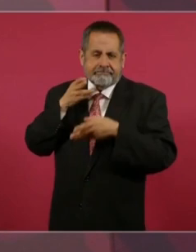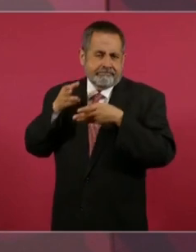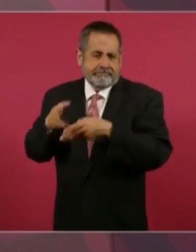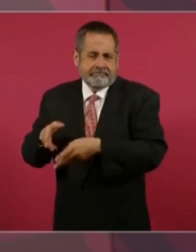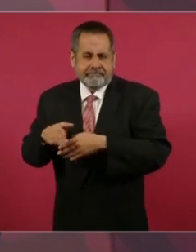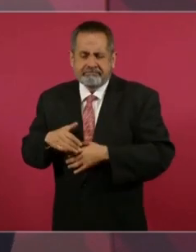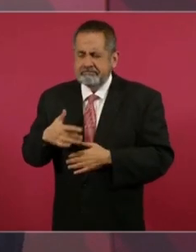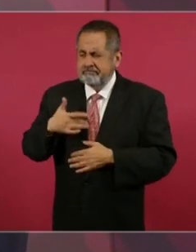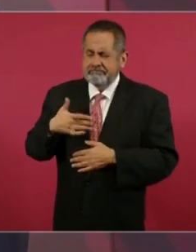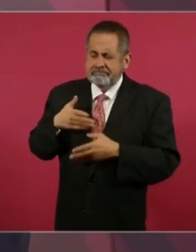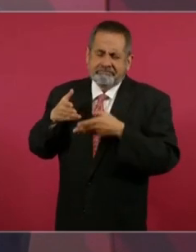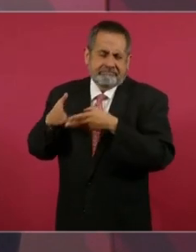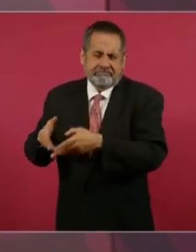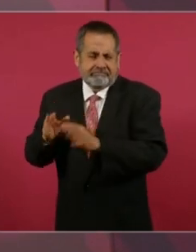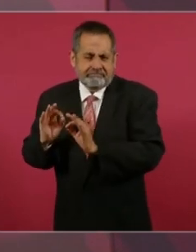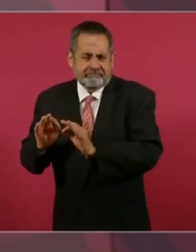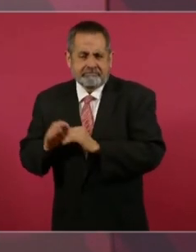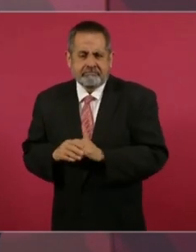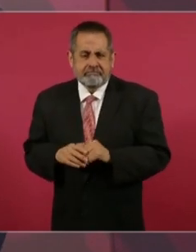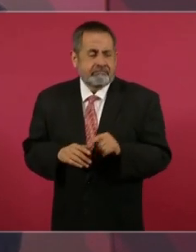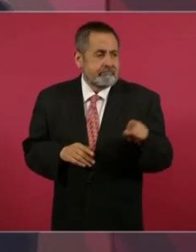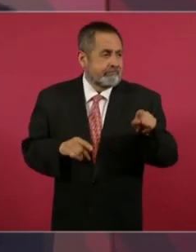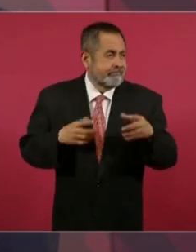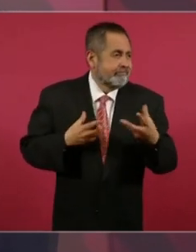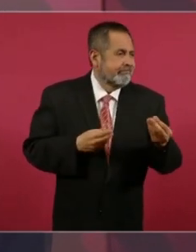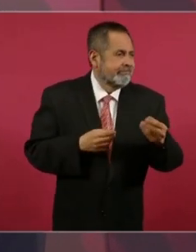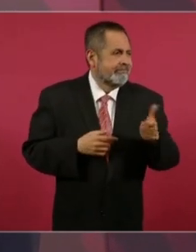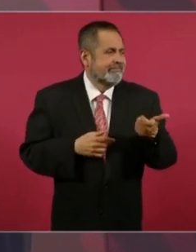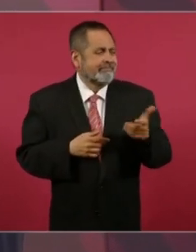o no me siento bien, o no trabajo por